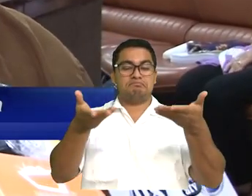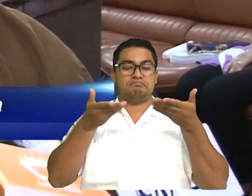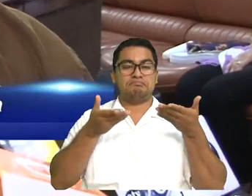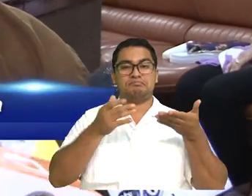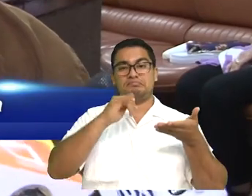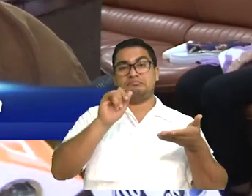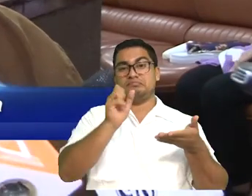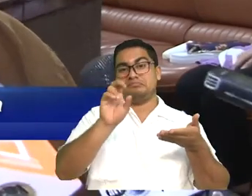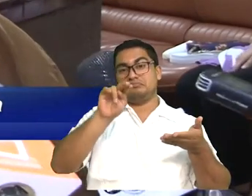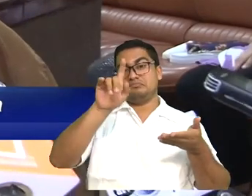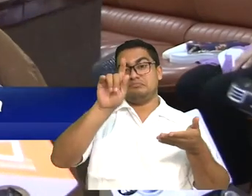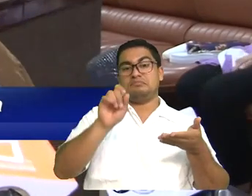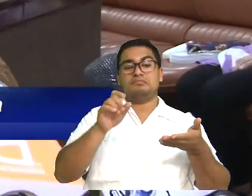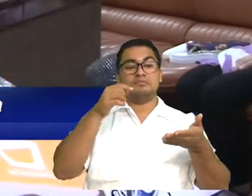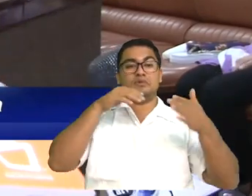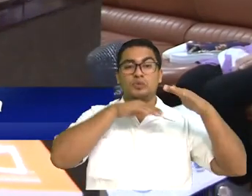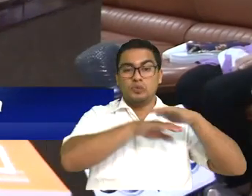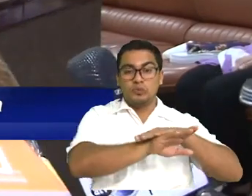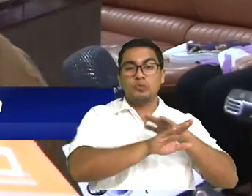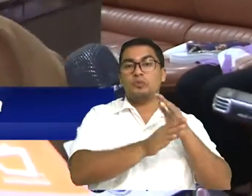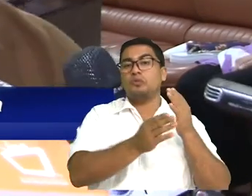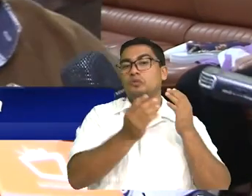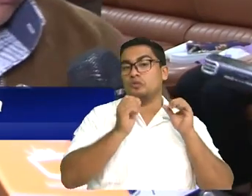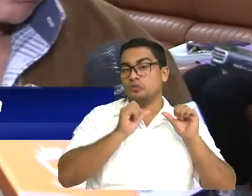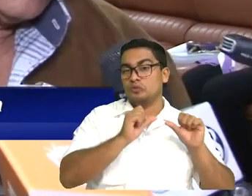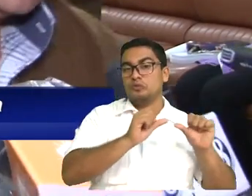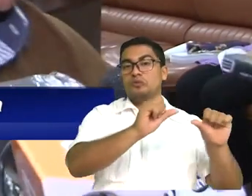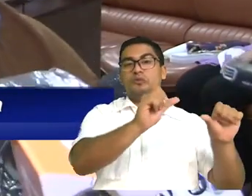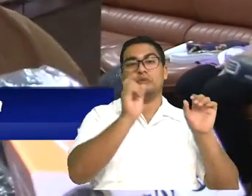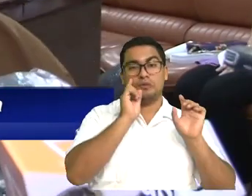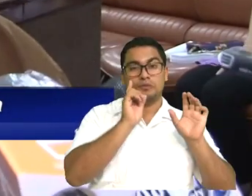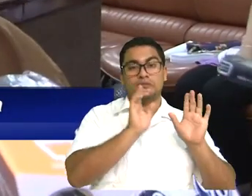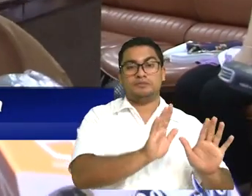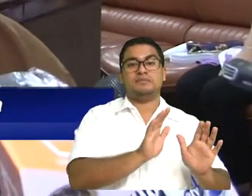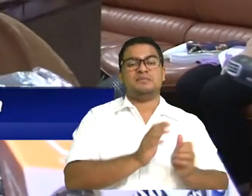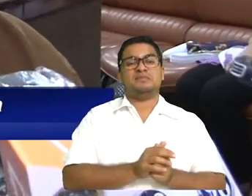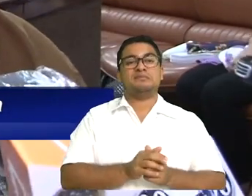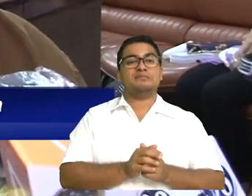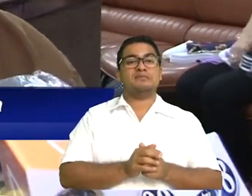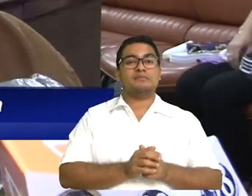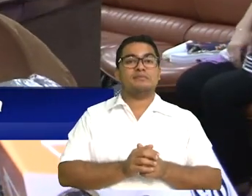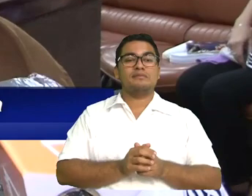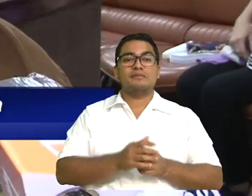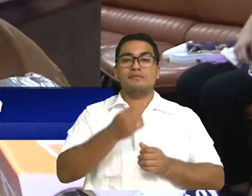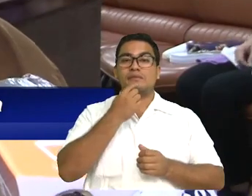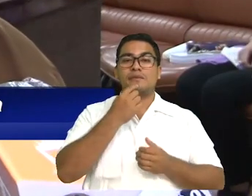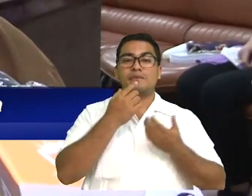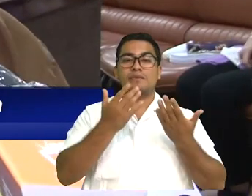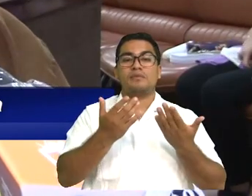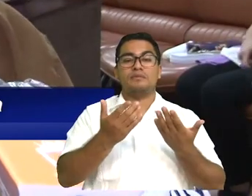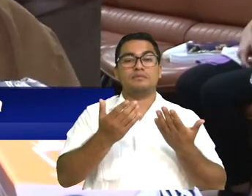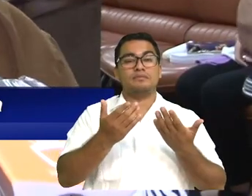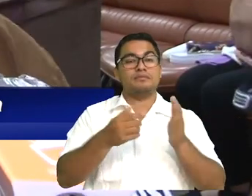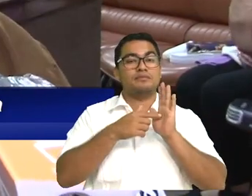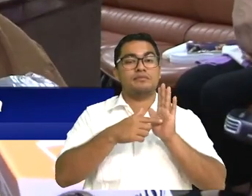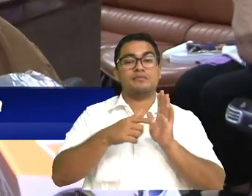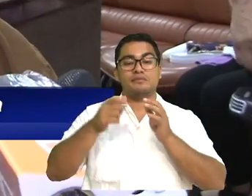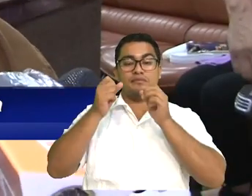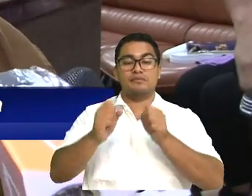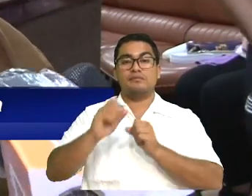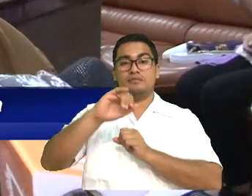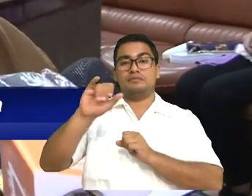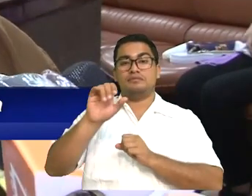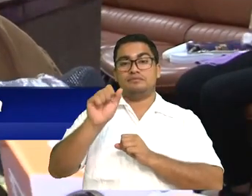lo seguiremos resguardando como un tesoro. Porque las luchas de los hombres como Jacinto no es